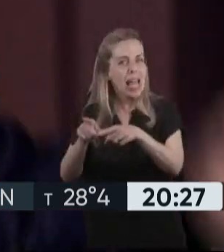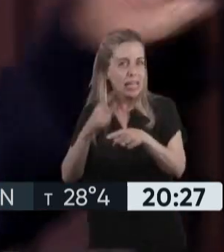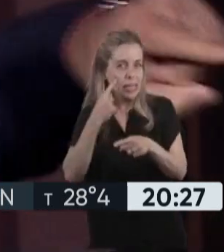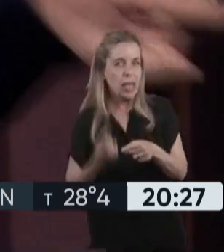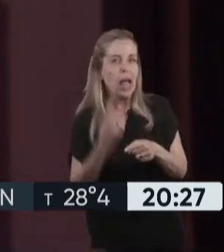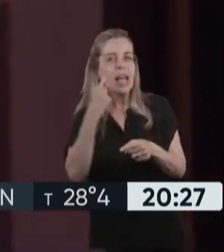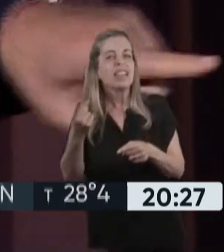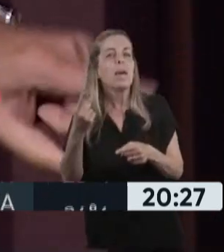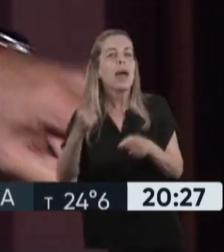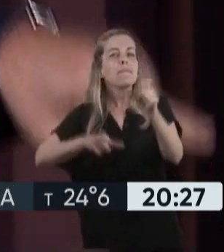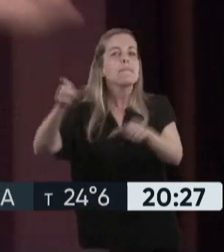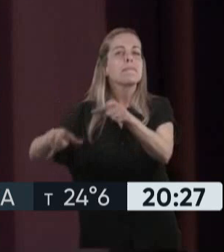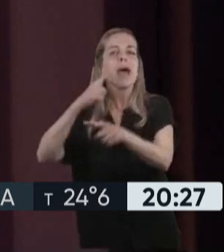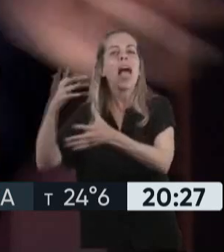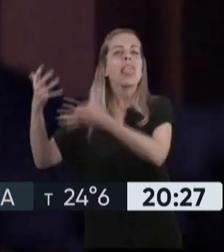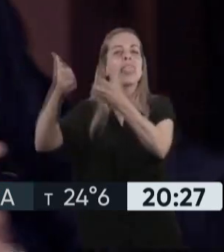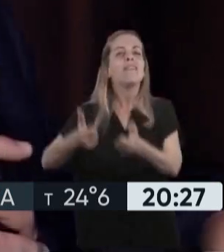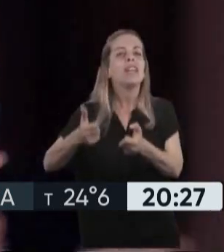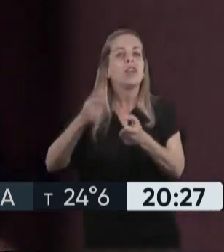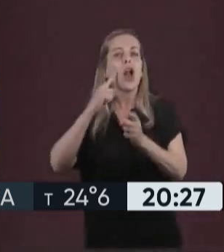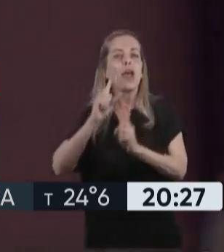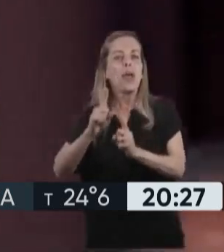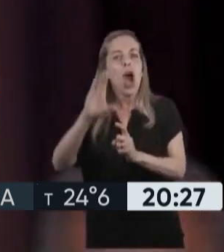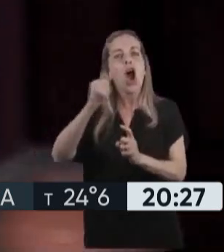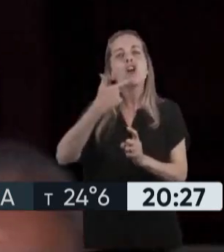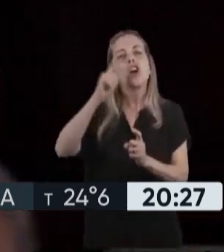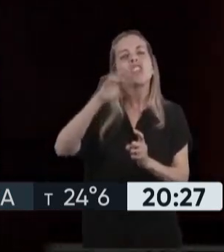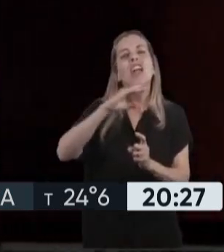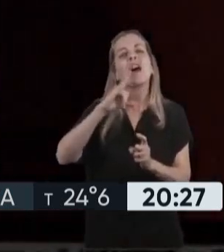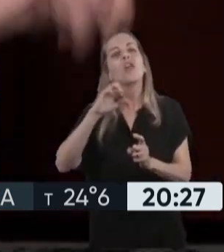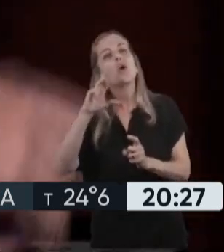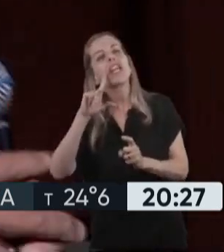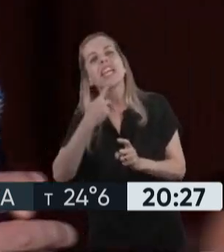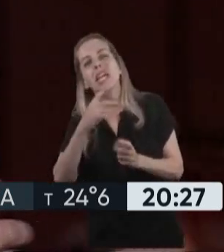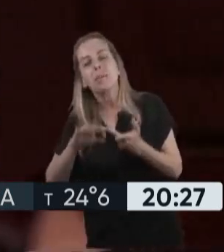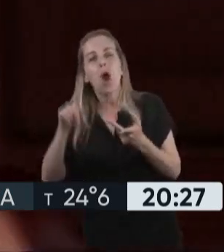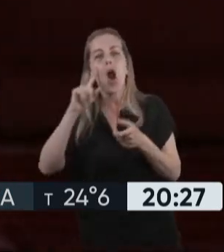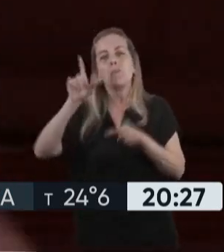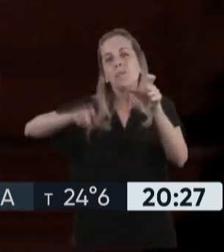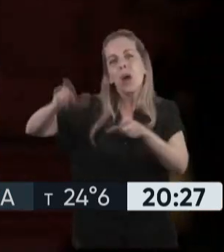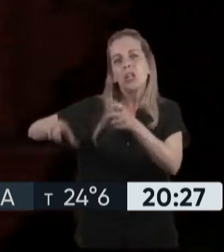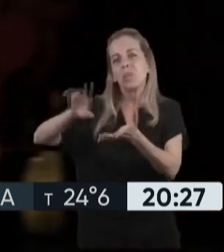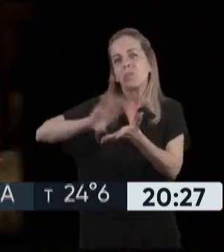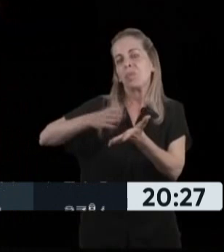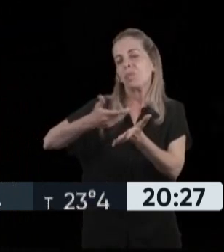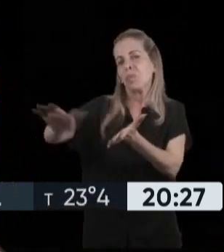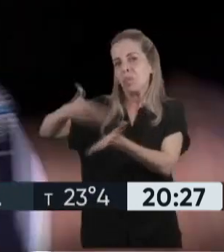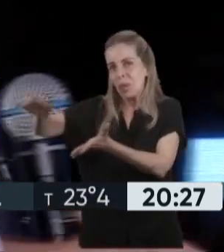los mayores defensores del conservadurismo, aparecen los xenófobos, aparecen